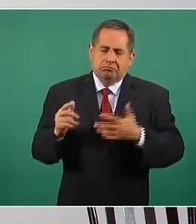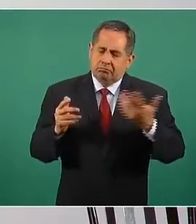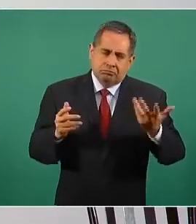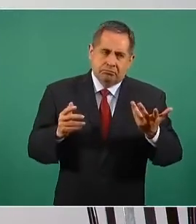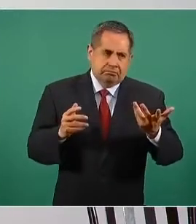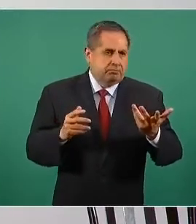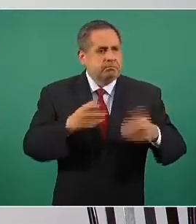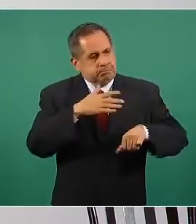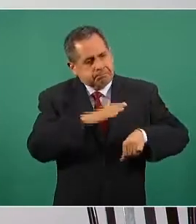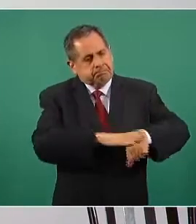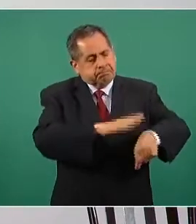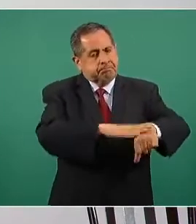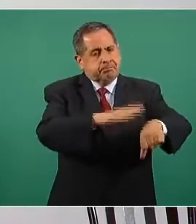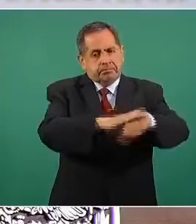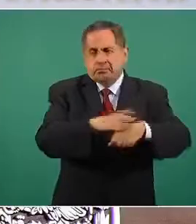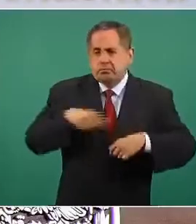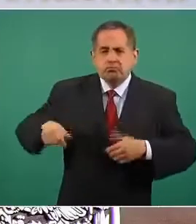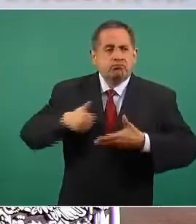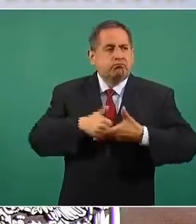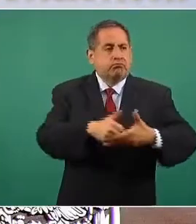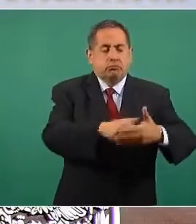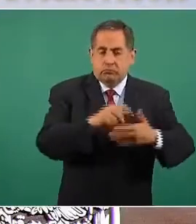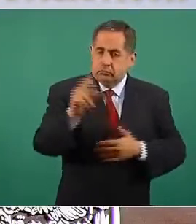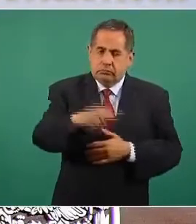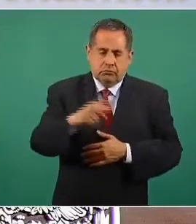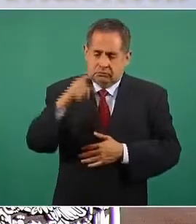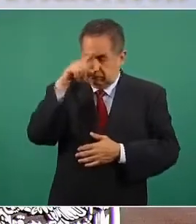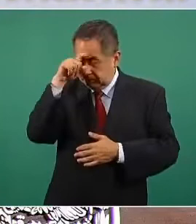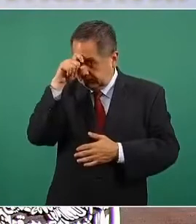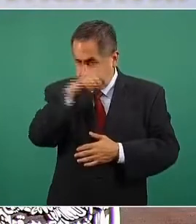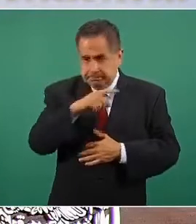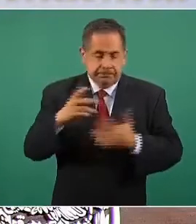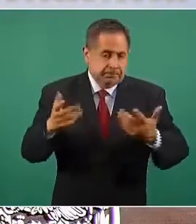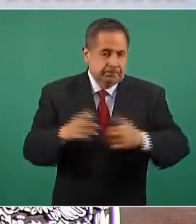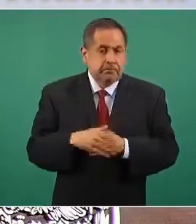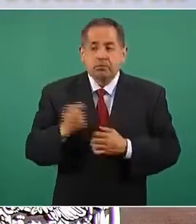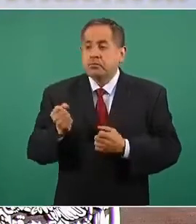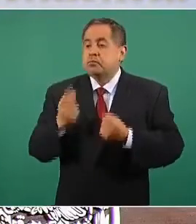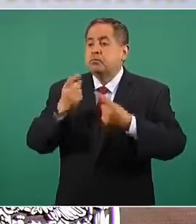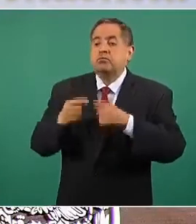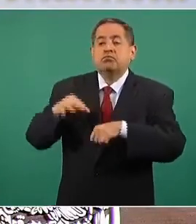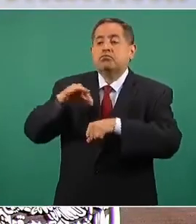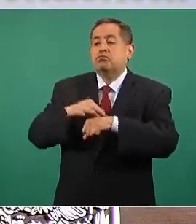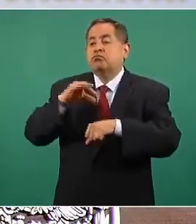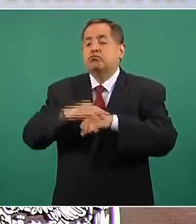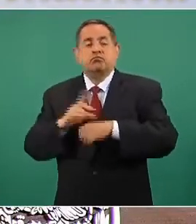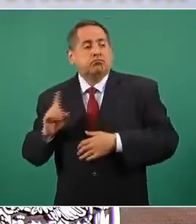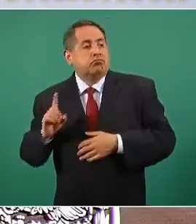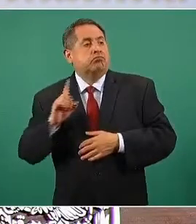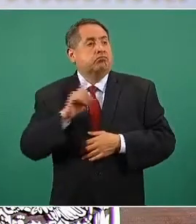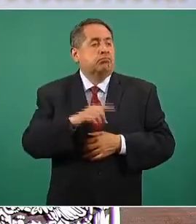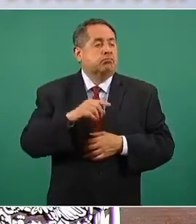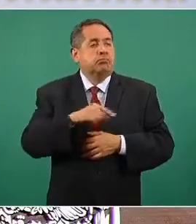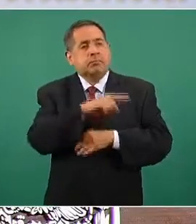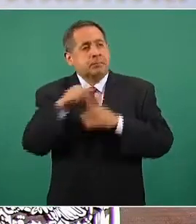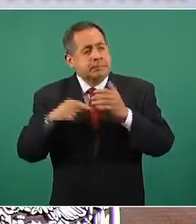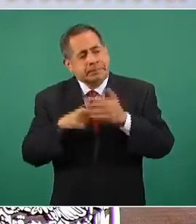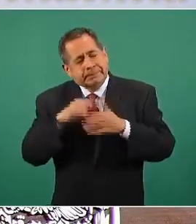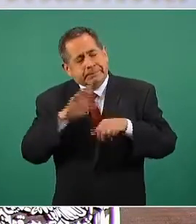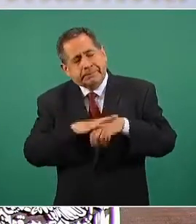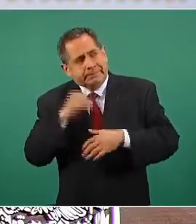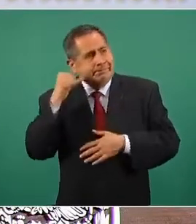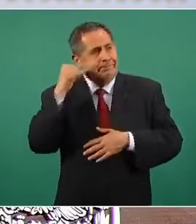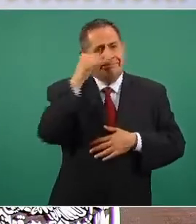para atender toda esta población, que es difícil que algunos médicos en este servicio social se vayan hasta poblaciones muy